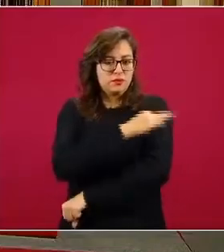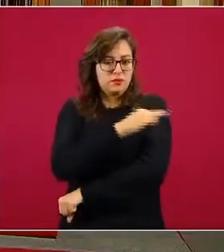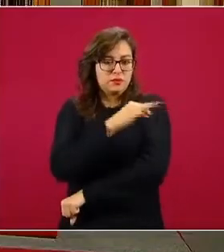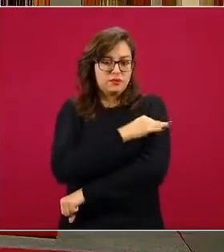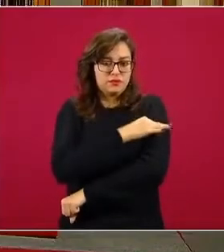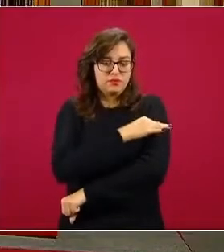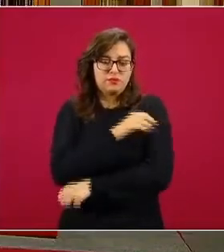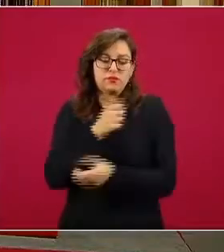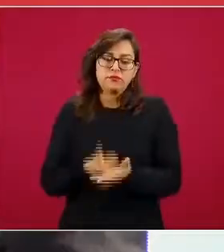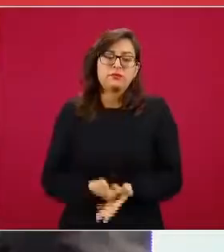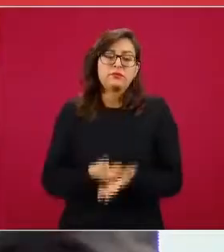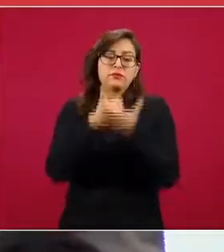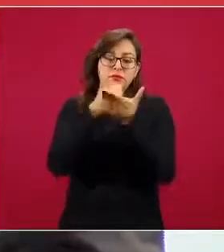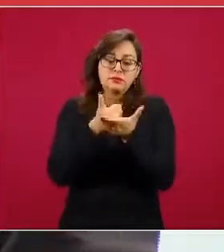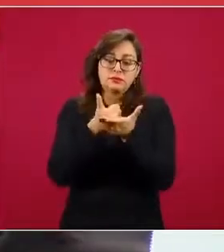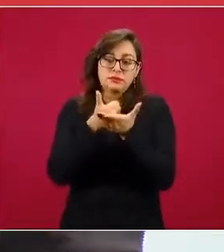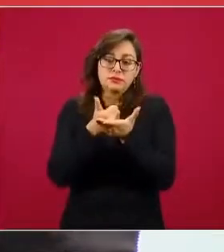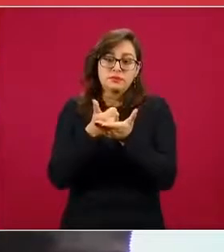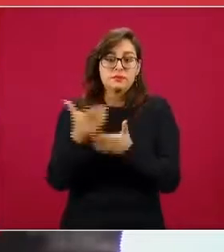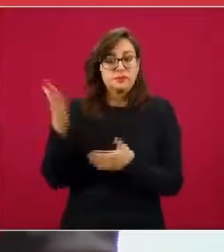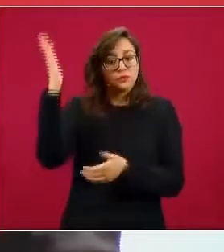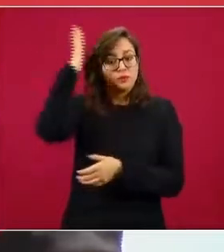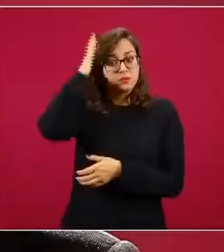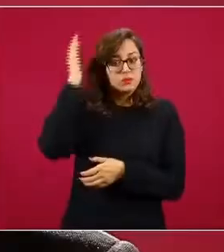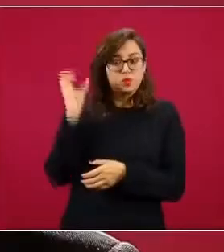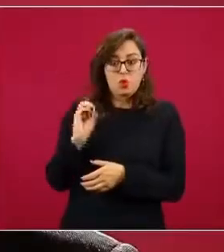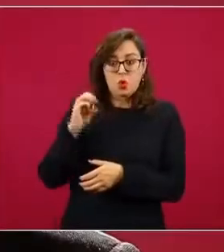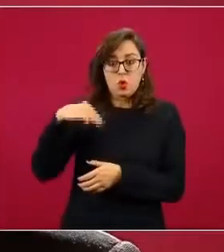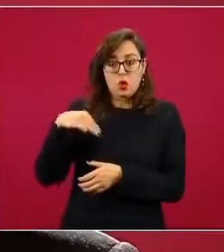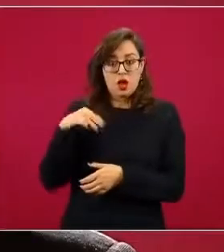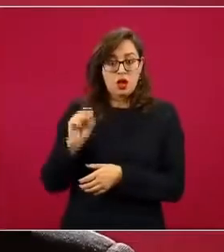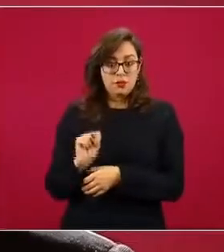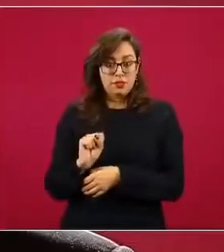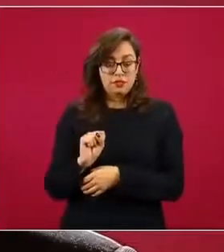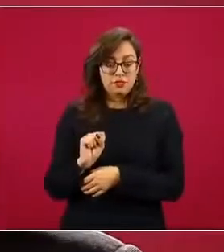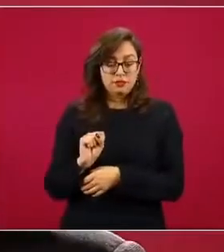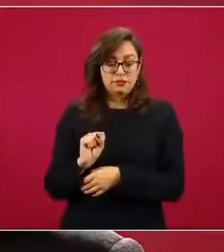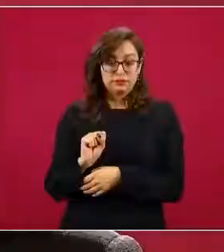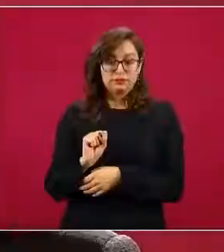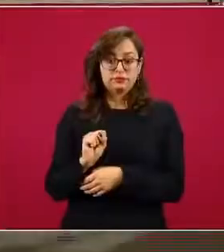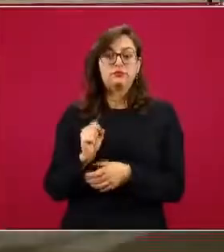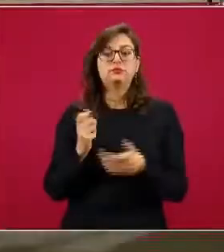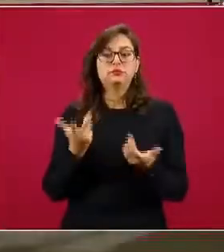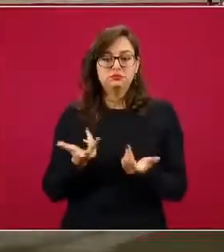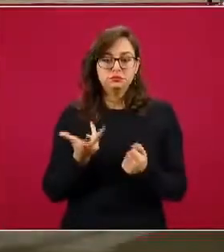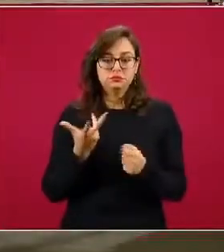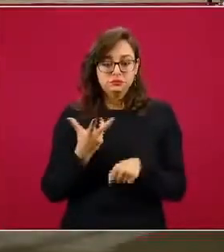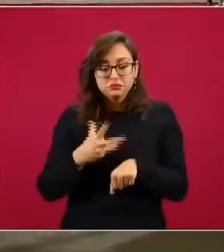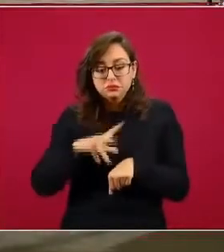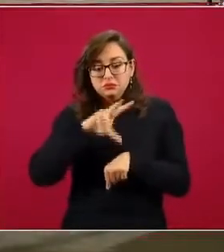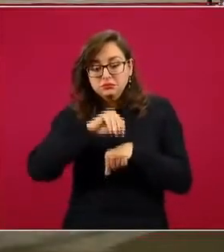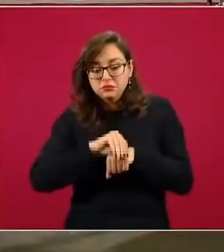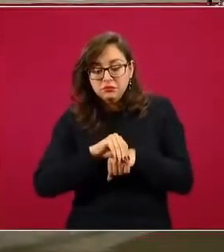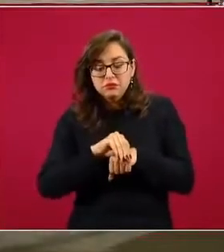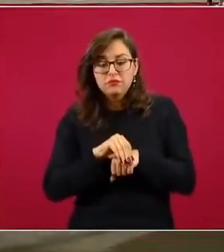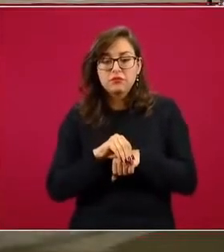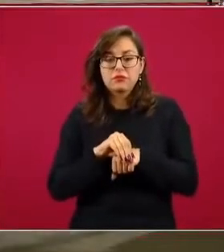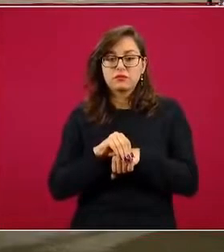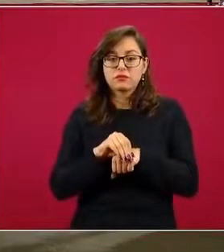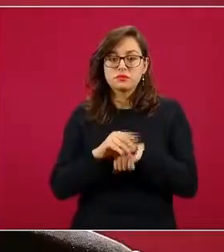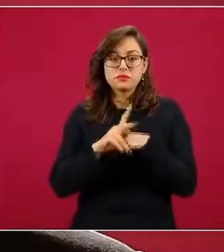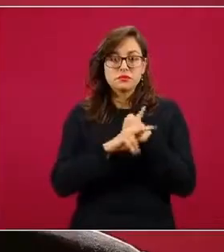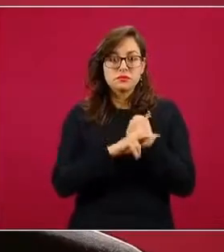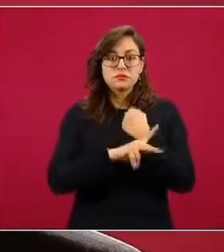mecanismo solidario, insisto, conducido por la Organización Mundial de la Salud, que le permite aprovechar las capacidades técnicas de